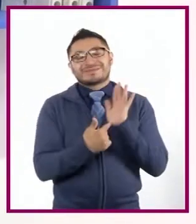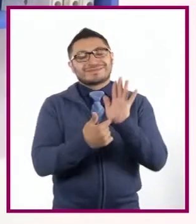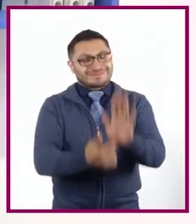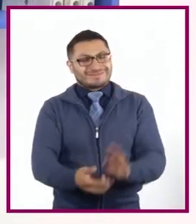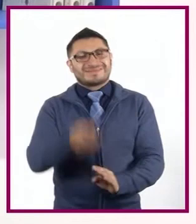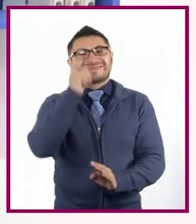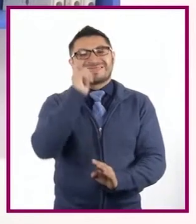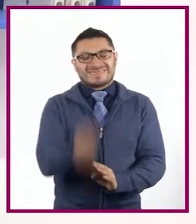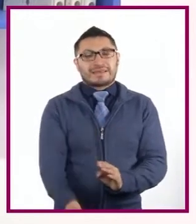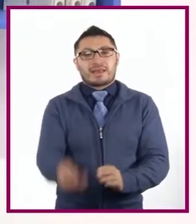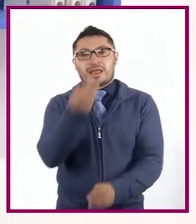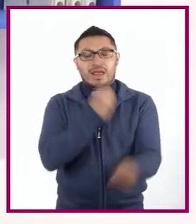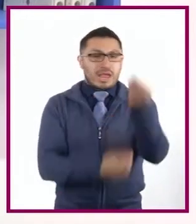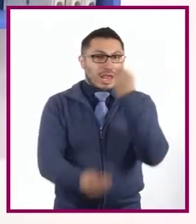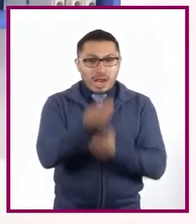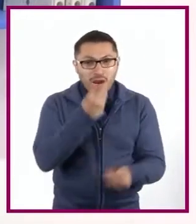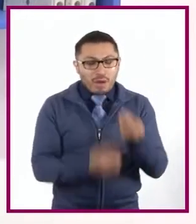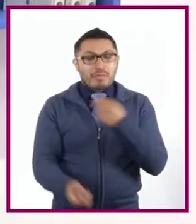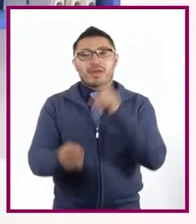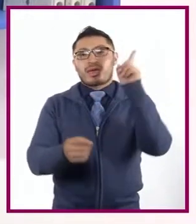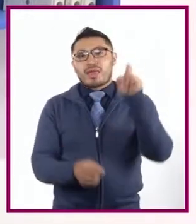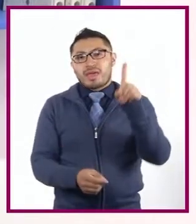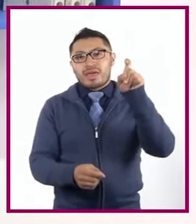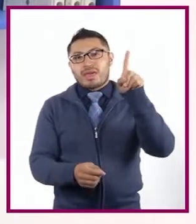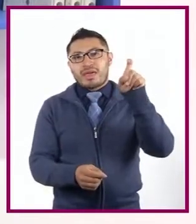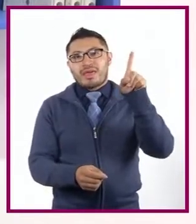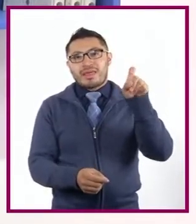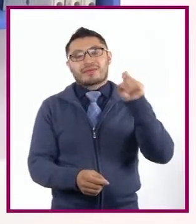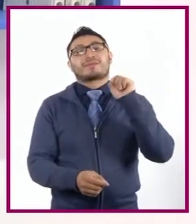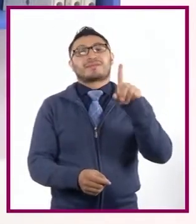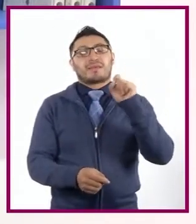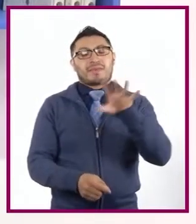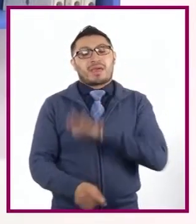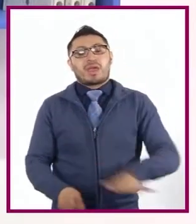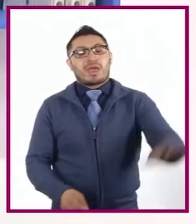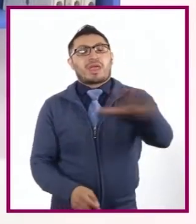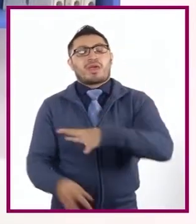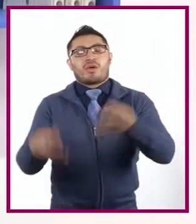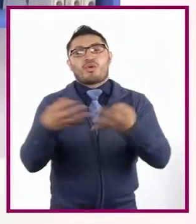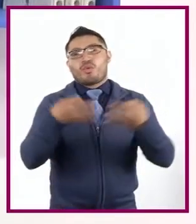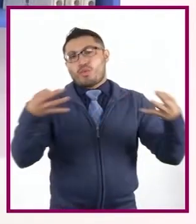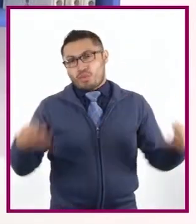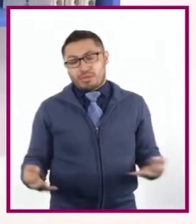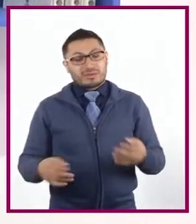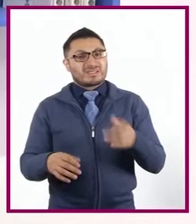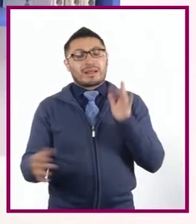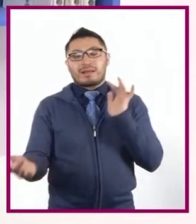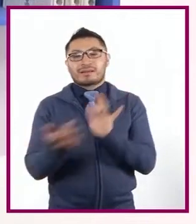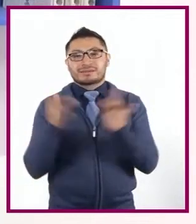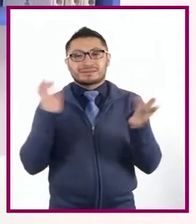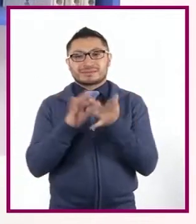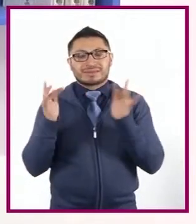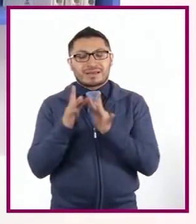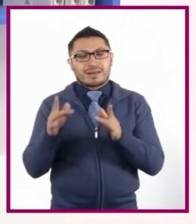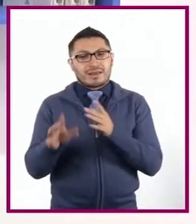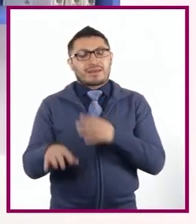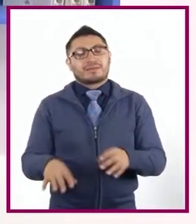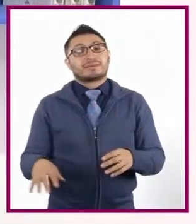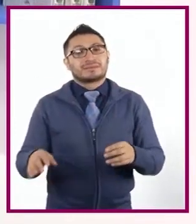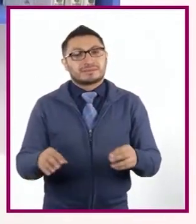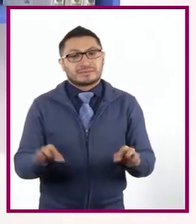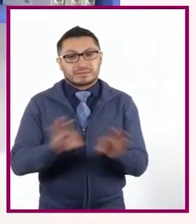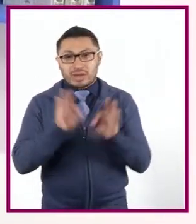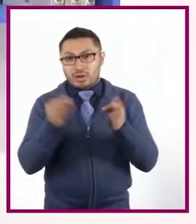son el alimento, el agua y también el territorio. La interacción entre los